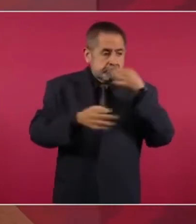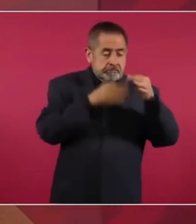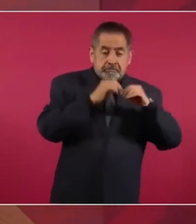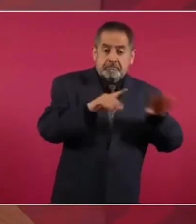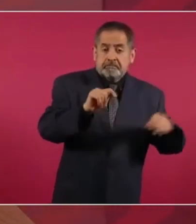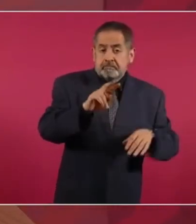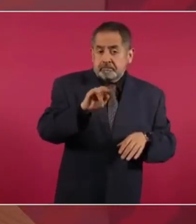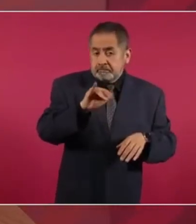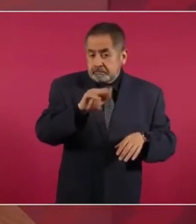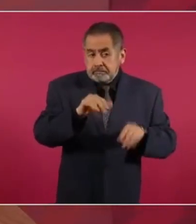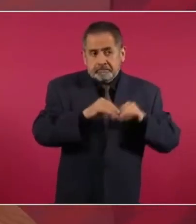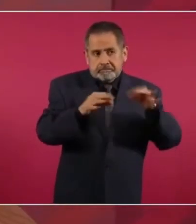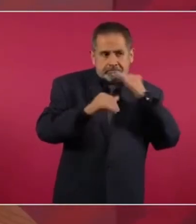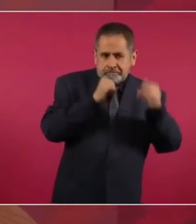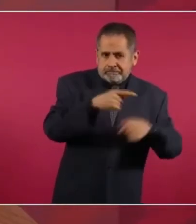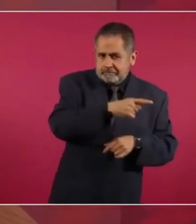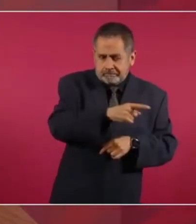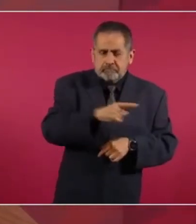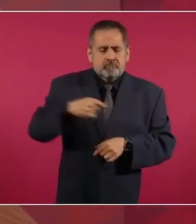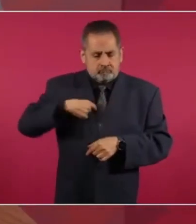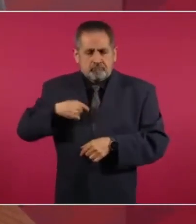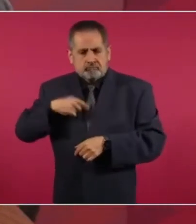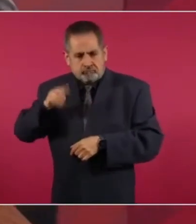Televisa o en